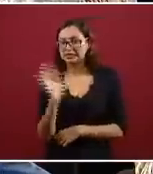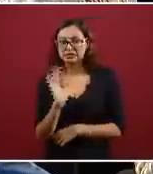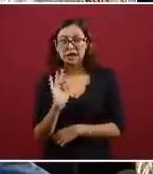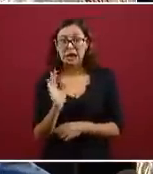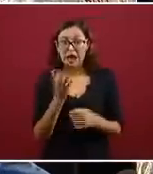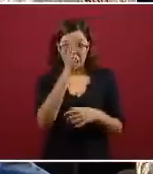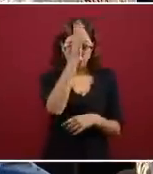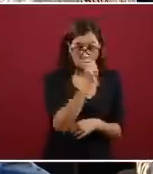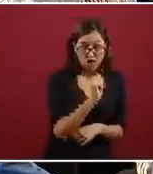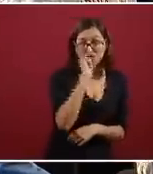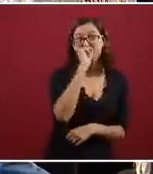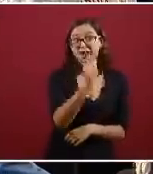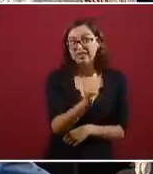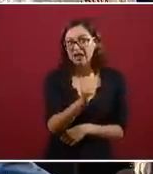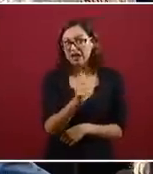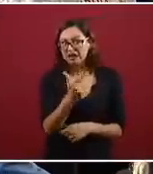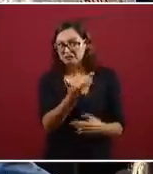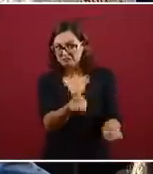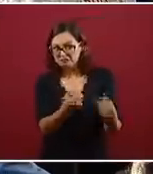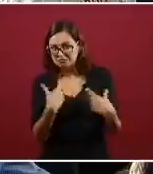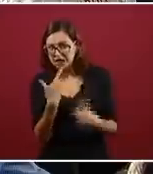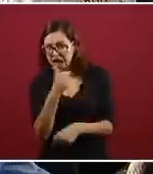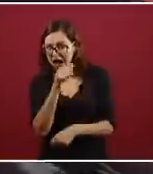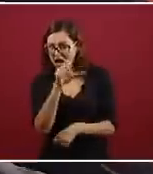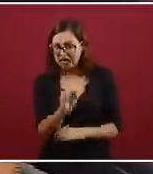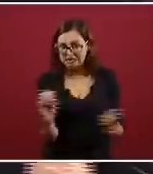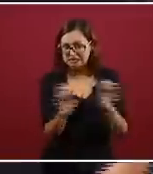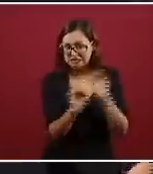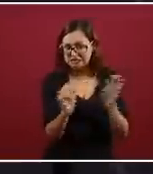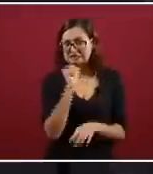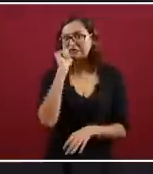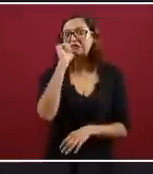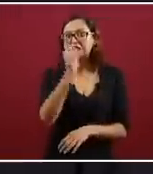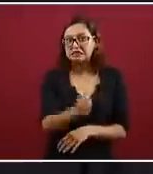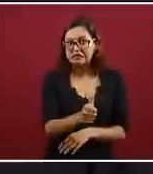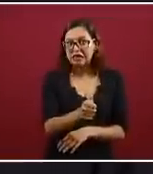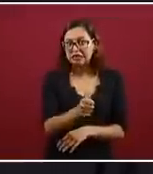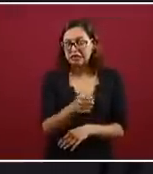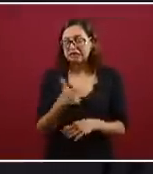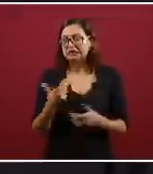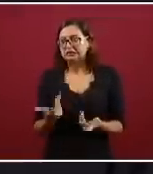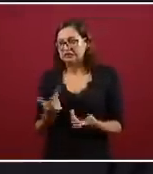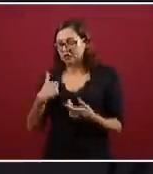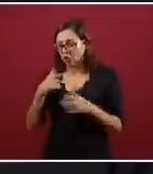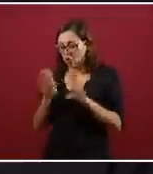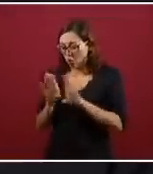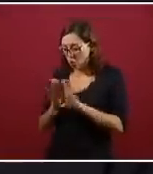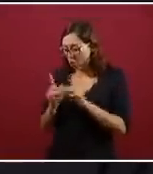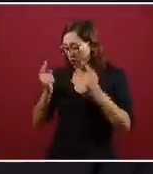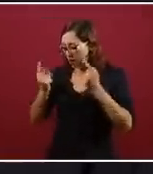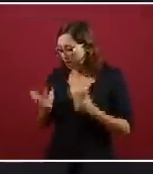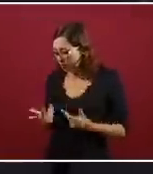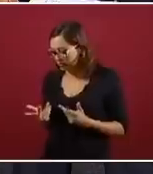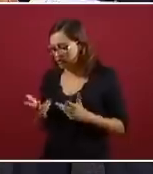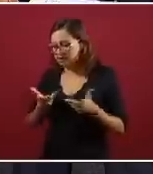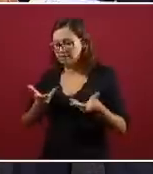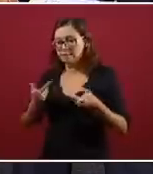contara con el gas este que se está asegurando. Y